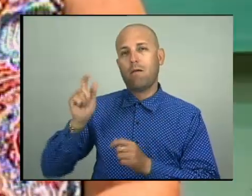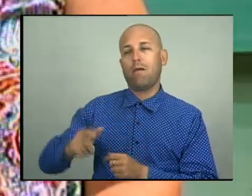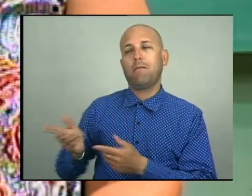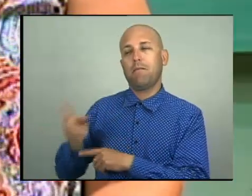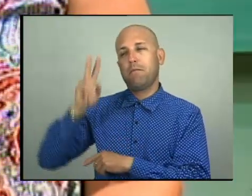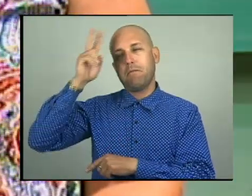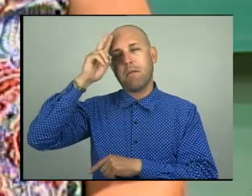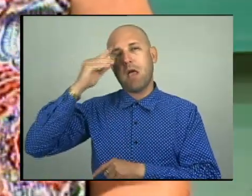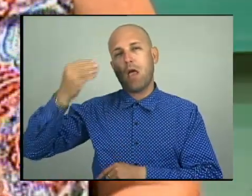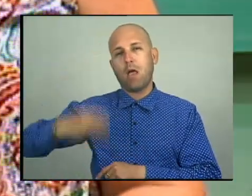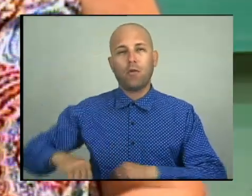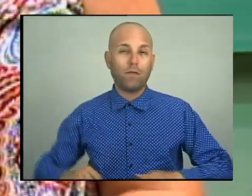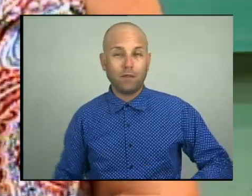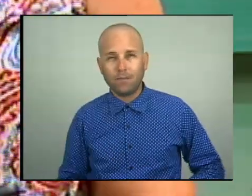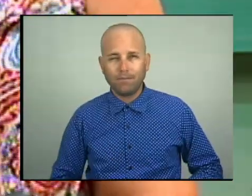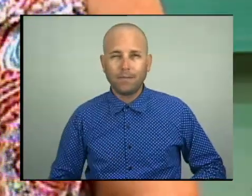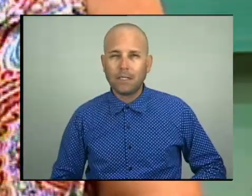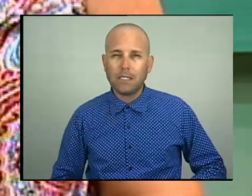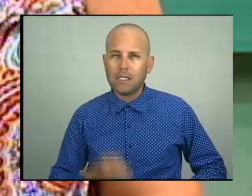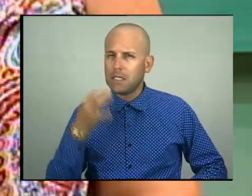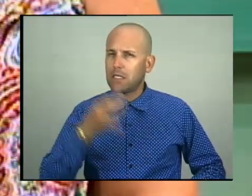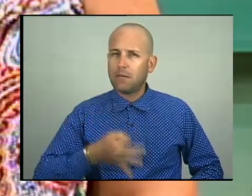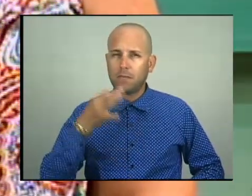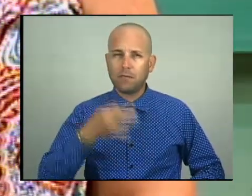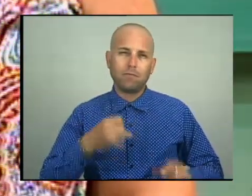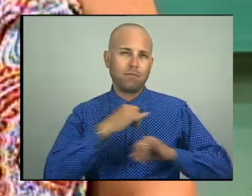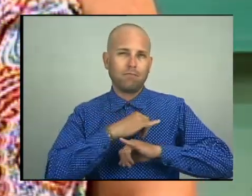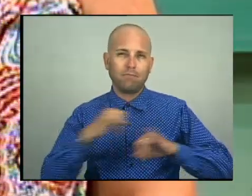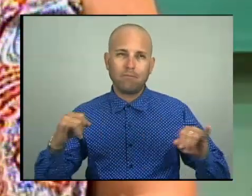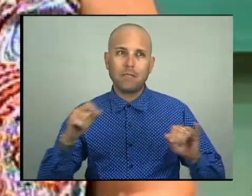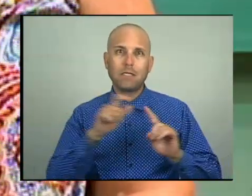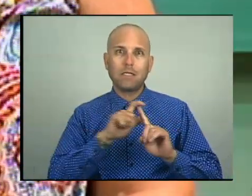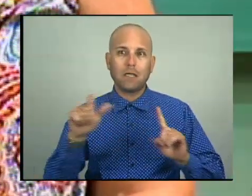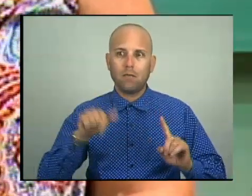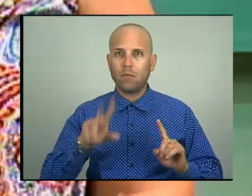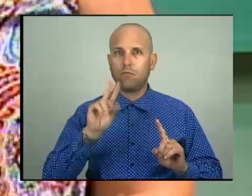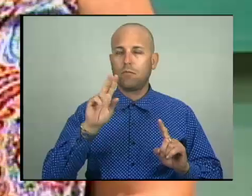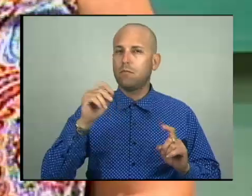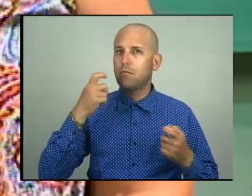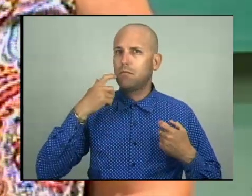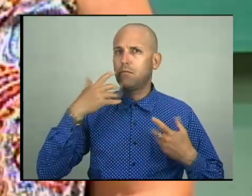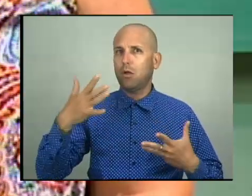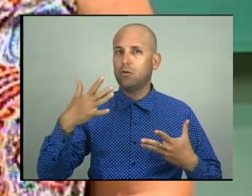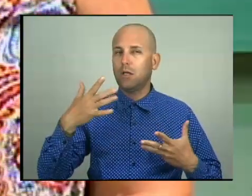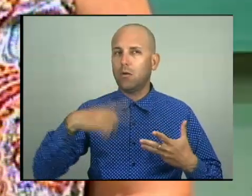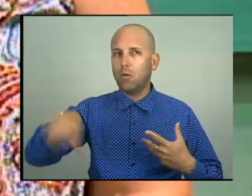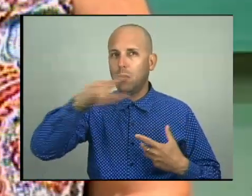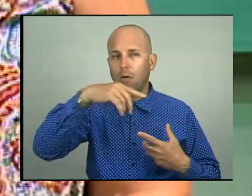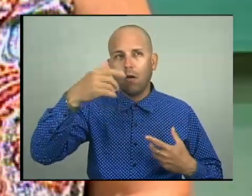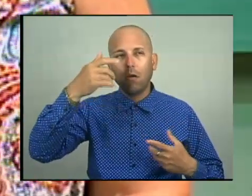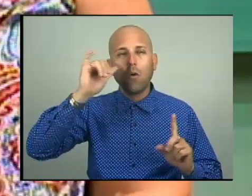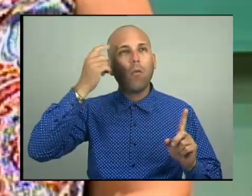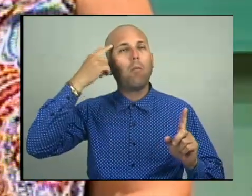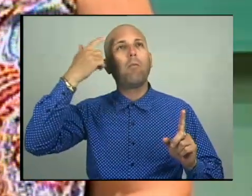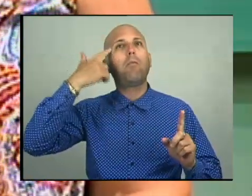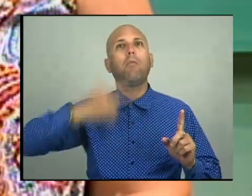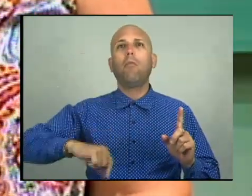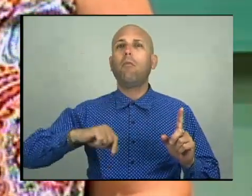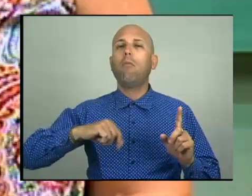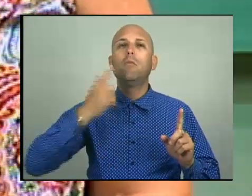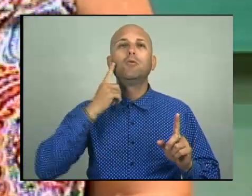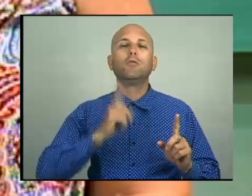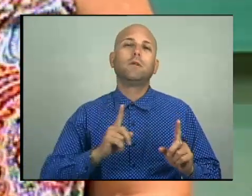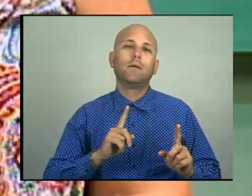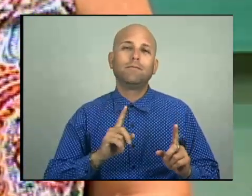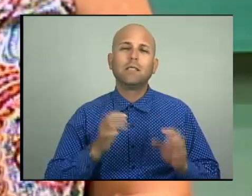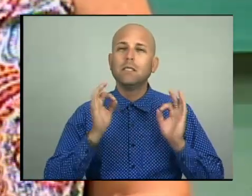3272-2269 y que estaremos conversando sobre este tema de salud que estoy segura les resultará